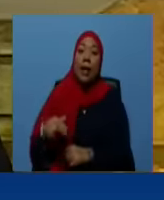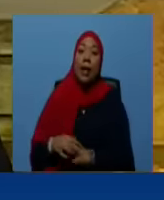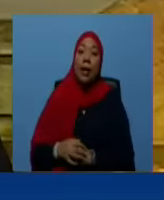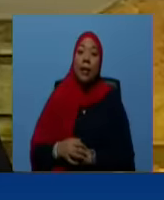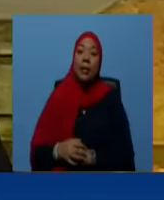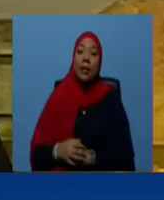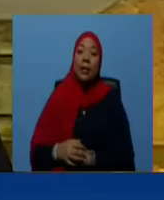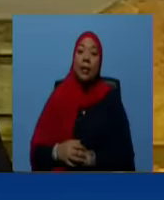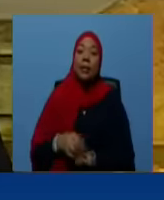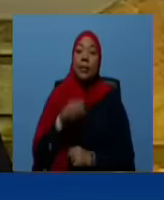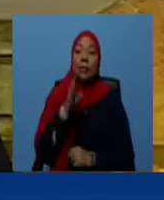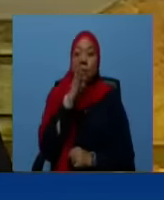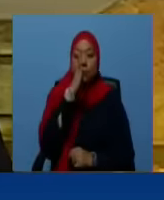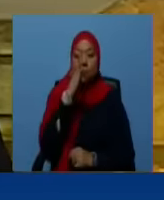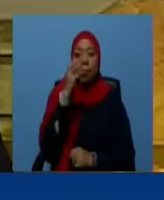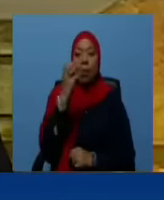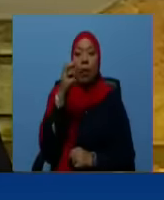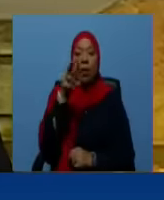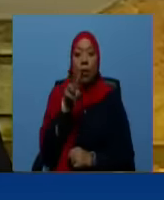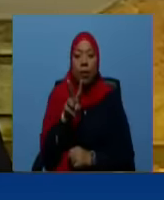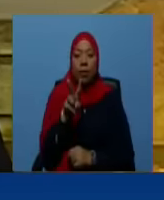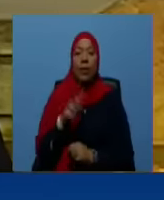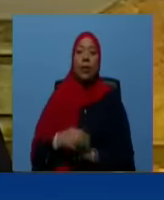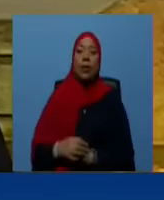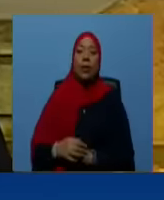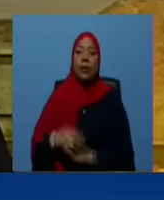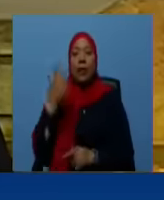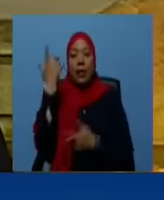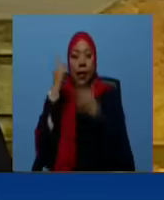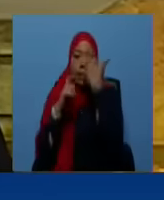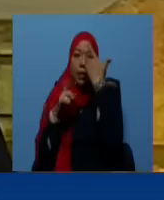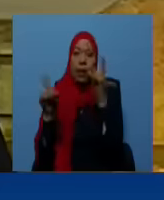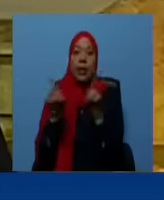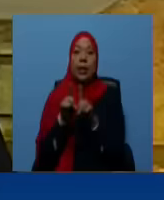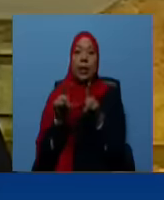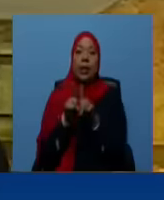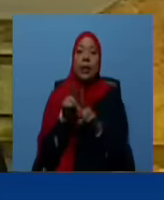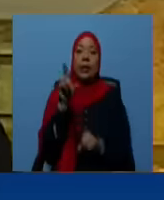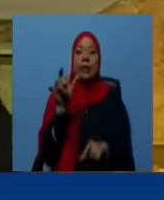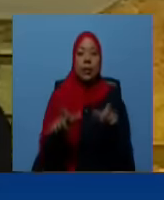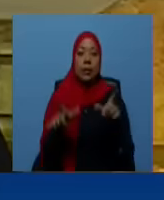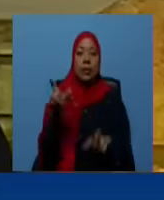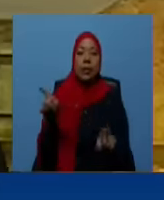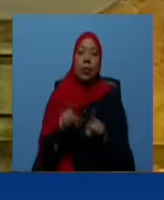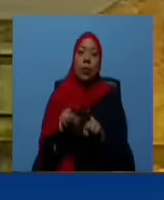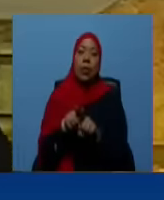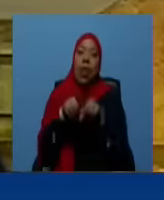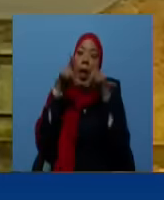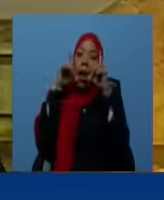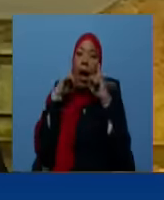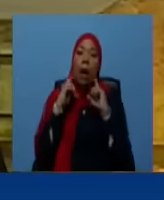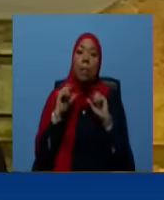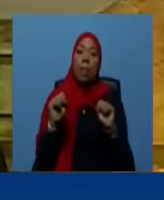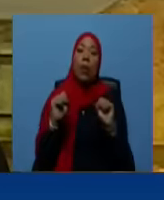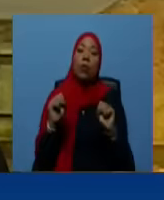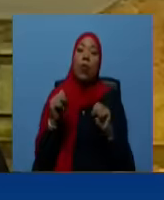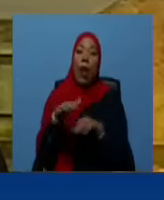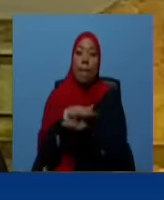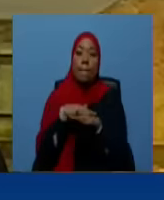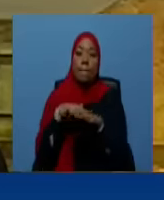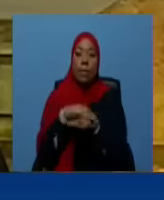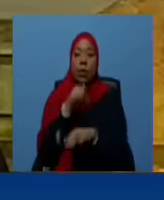Y cuando el Banco Central medía, todo lo aprendí yo de Chávez, debatiendo con los expertos de la época, con sus ministros de la